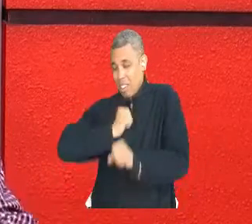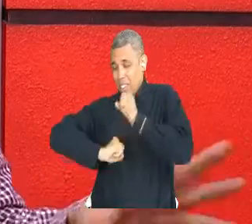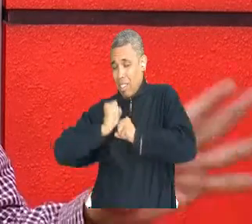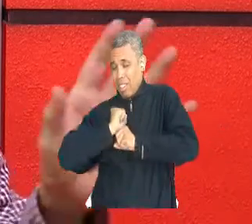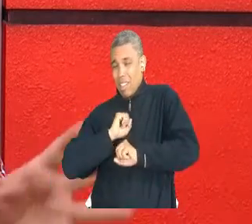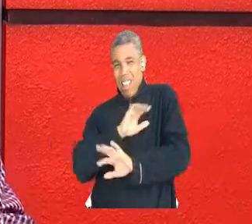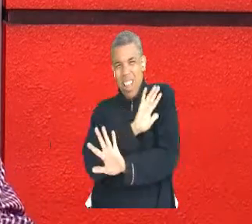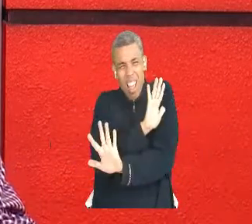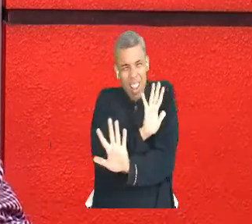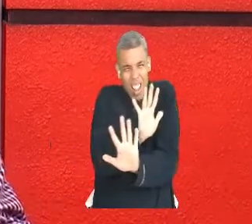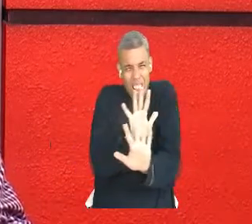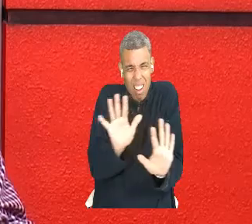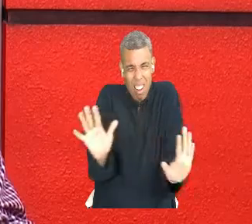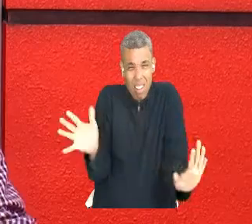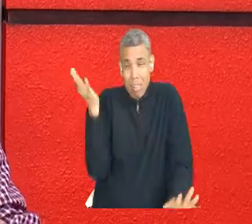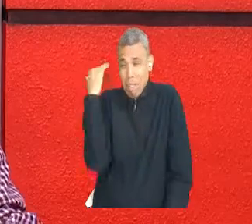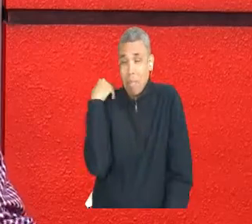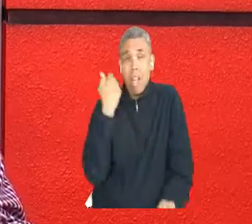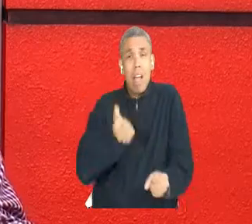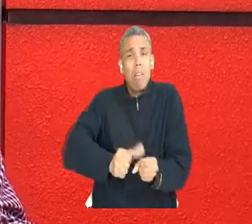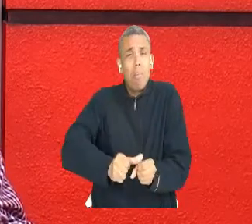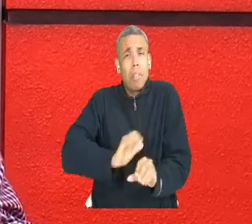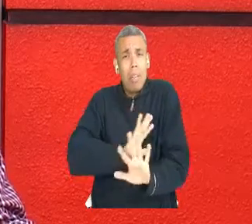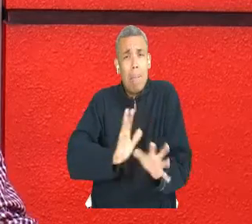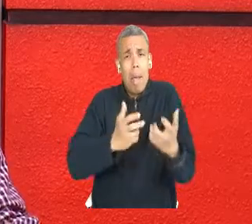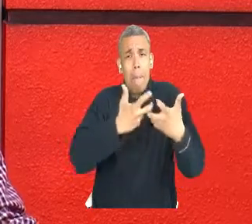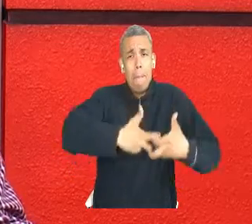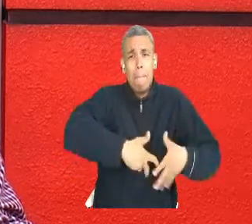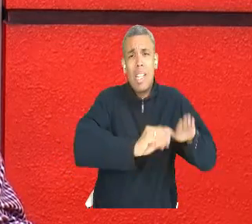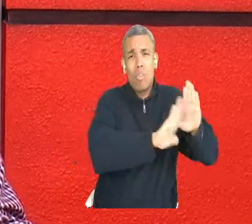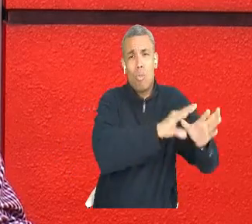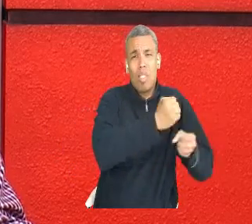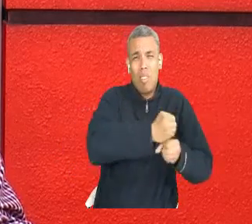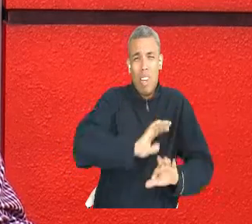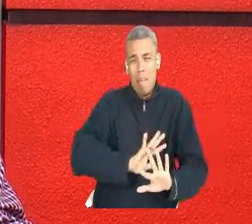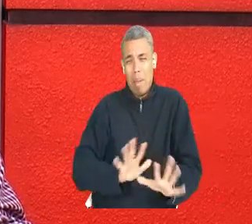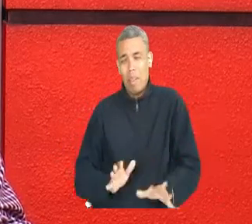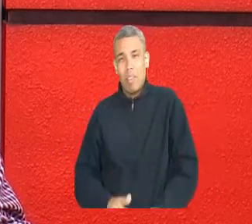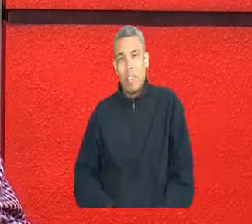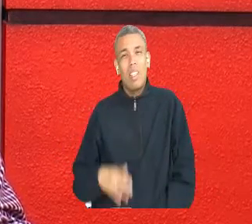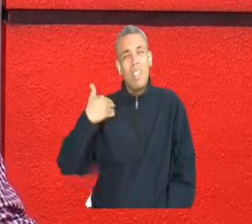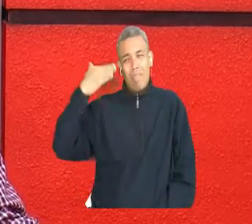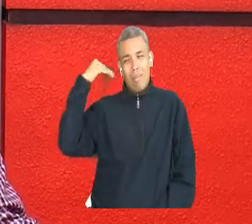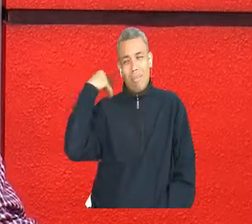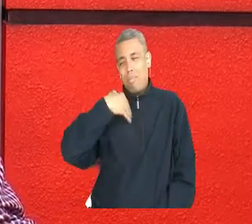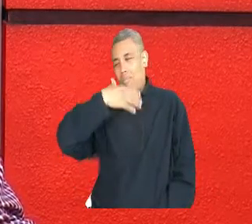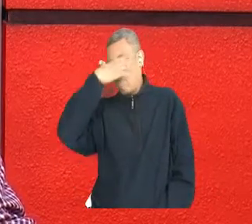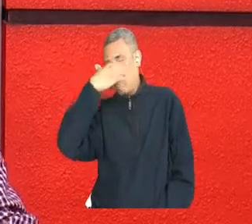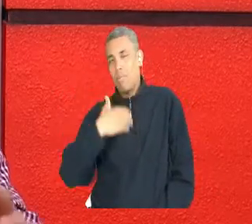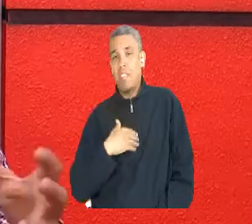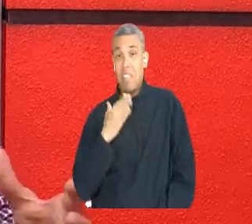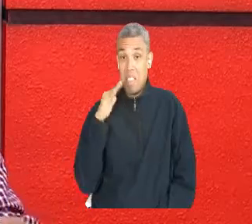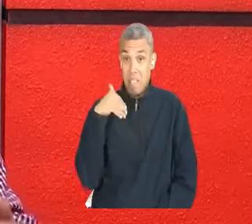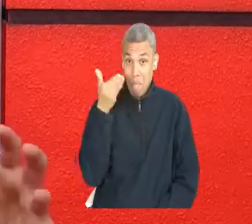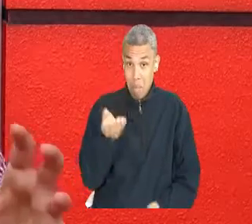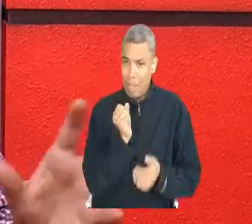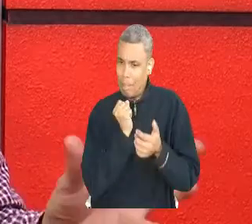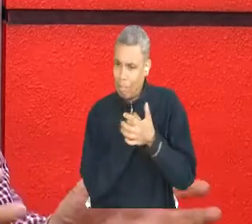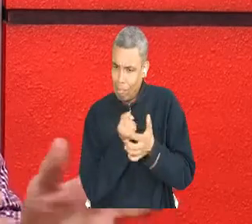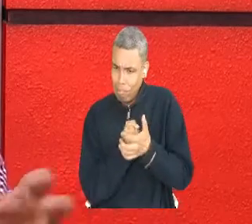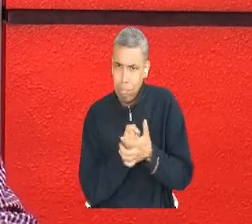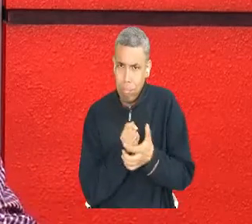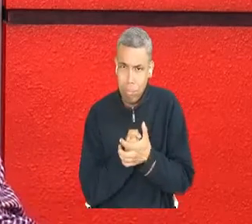la ciudad de petróleo ya haciendo gestión a nivel de el gobierno se logró que nos incluyera